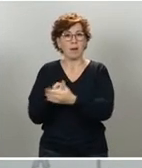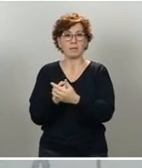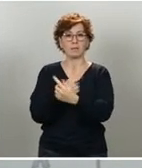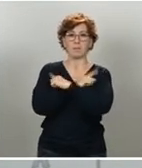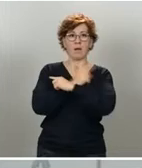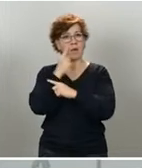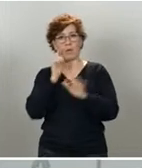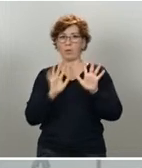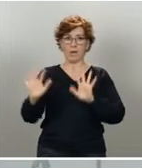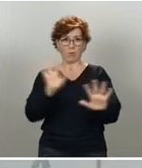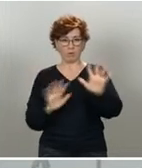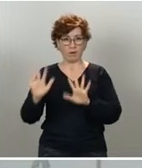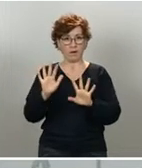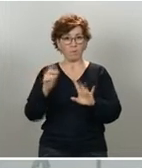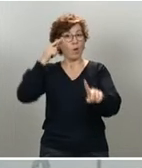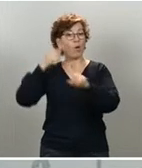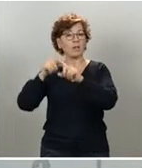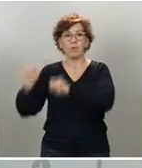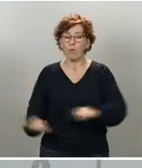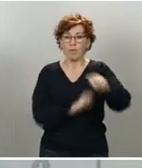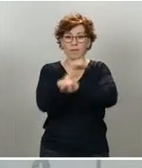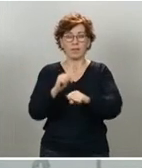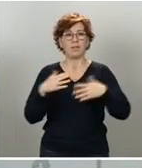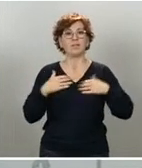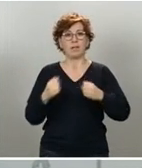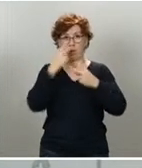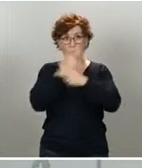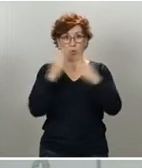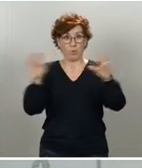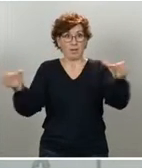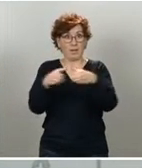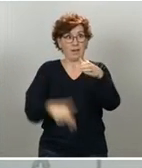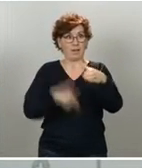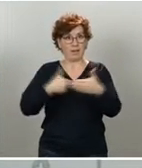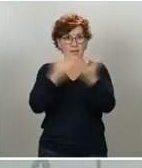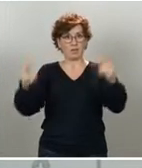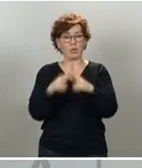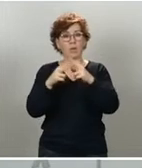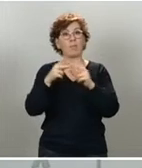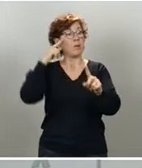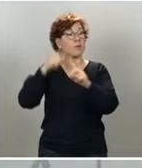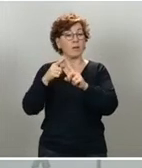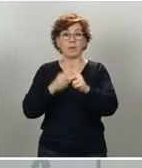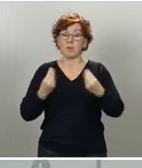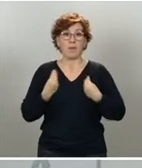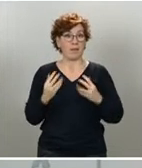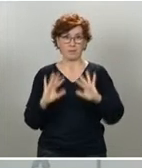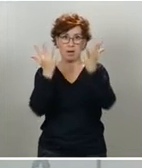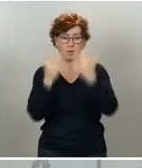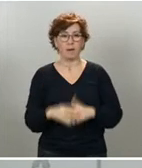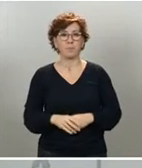objetivo de defender la salud pública del conjunto de la sociedad española y de salvar vidas. Centrándonos en